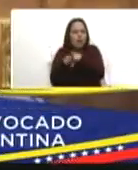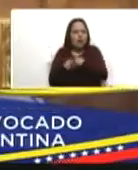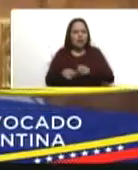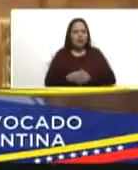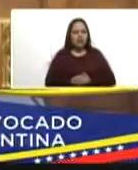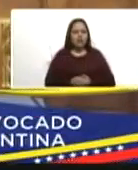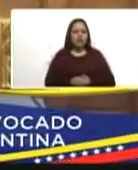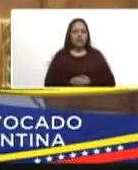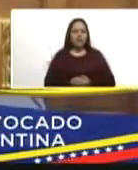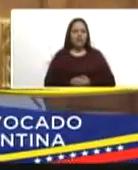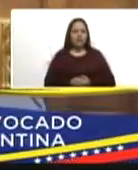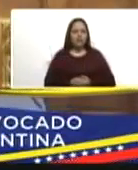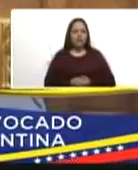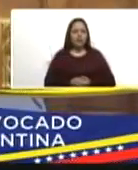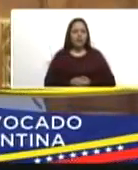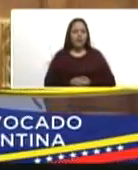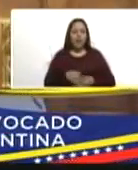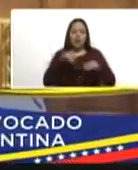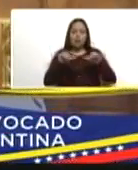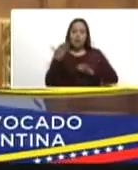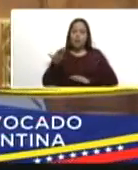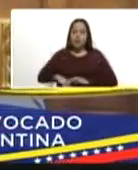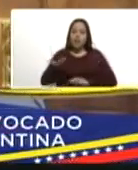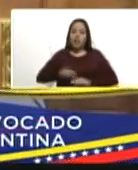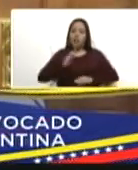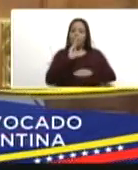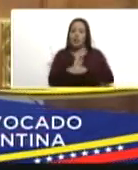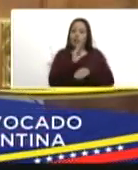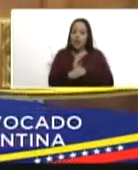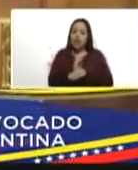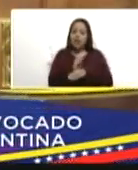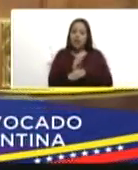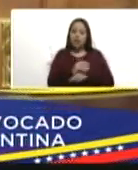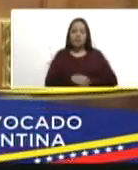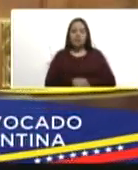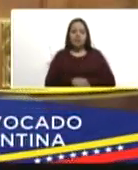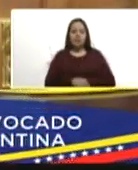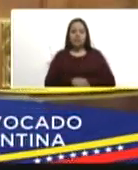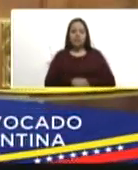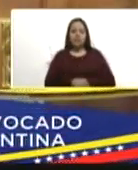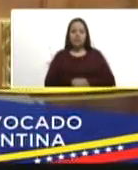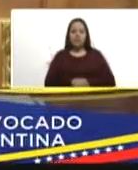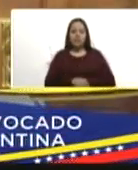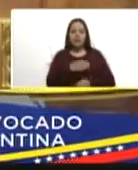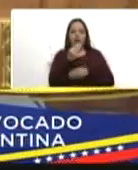bueno por eso es muy importante cuidar proteger hacer la reingeniería